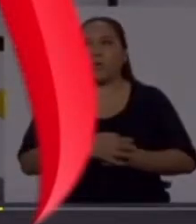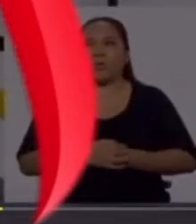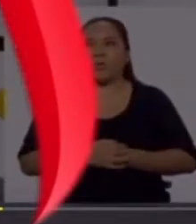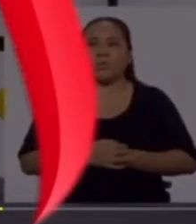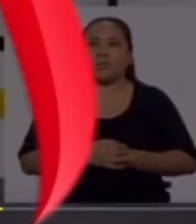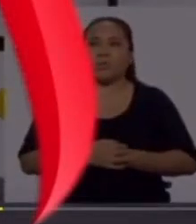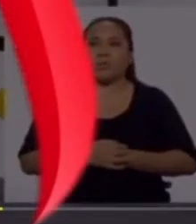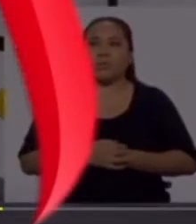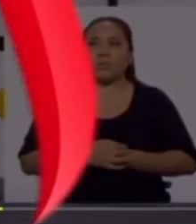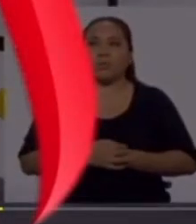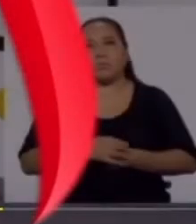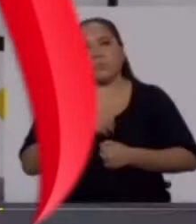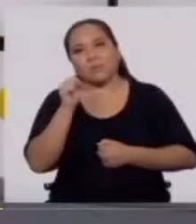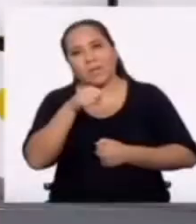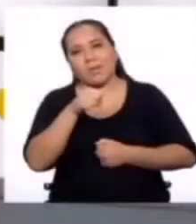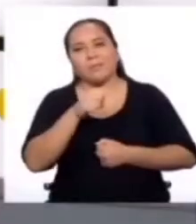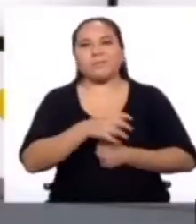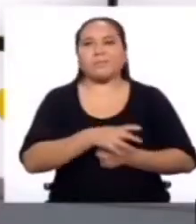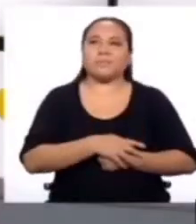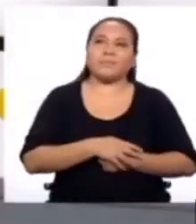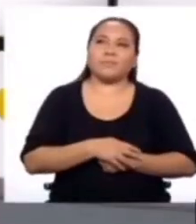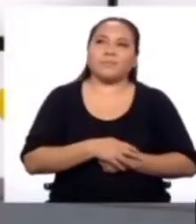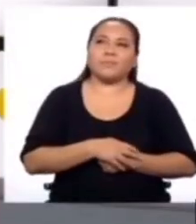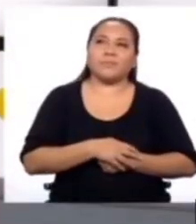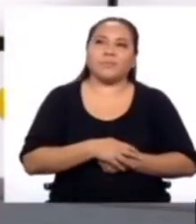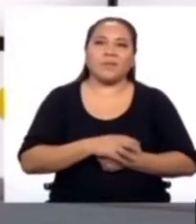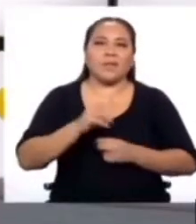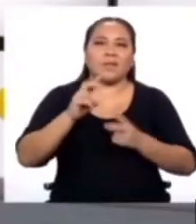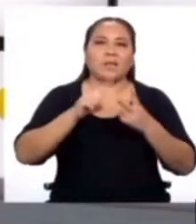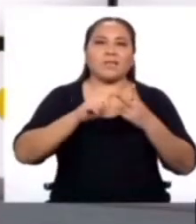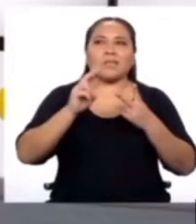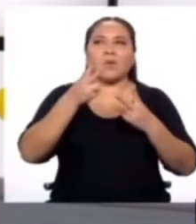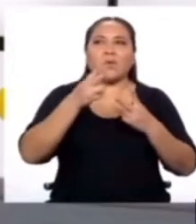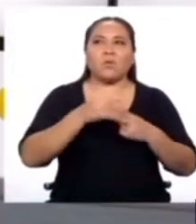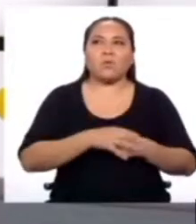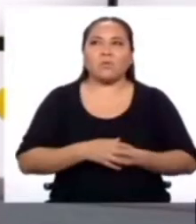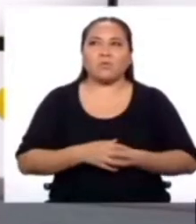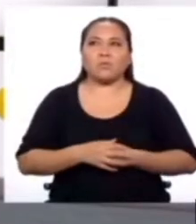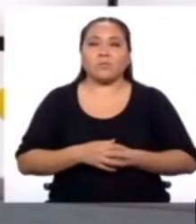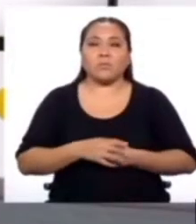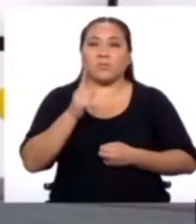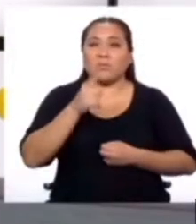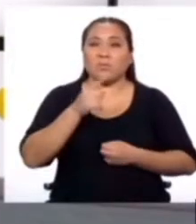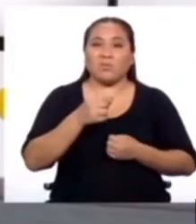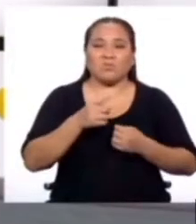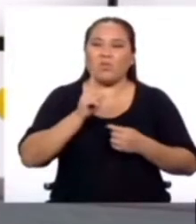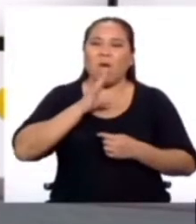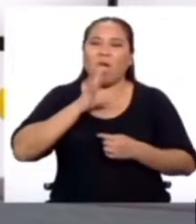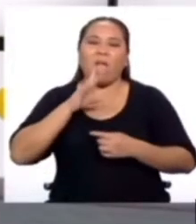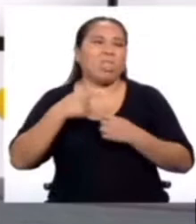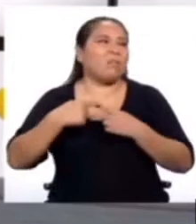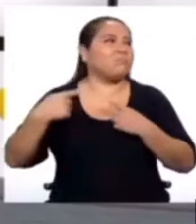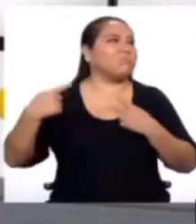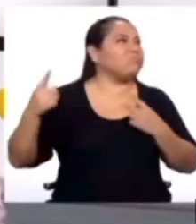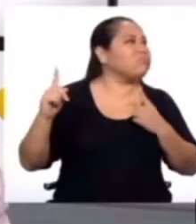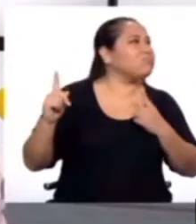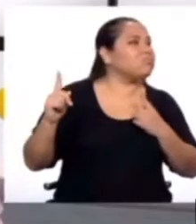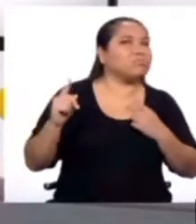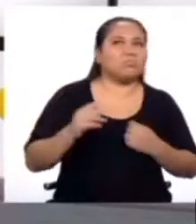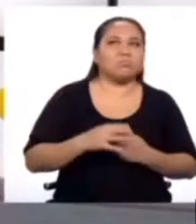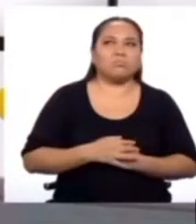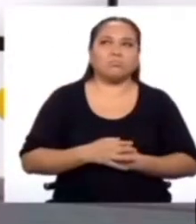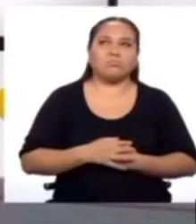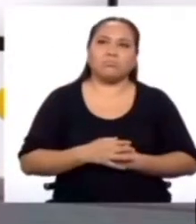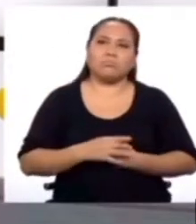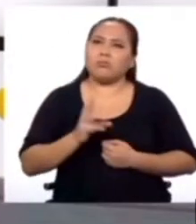ahí el símbolo de desactivar comentarios. Lo activan y ya está. Ahora, si quieren volver a activar sus comentarios,